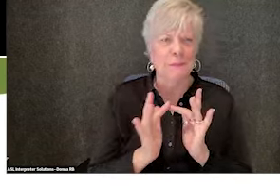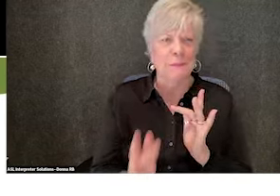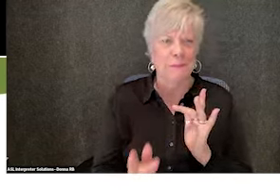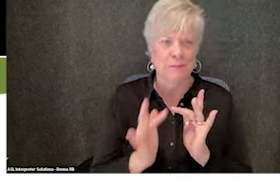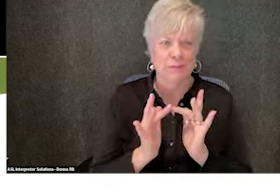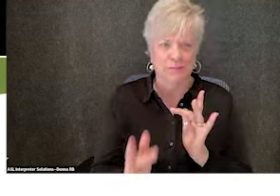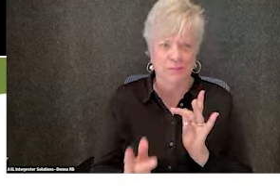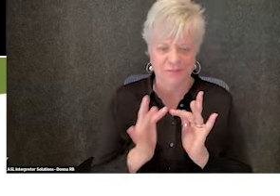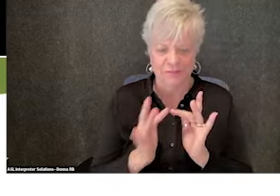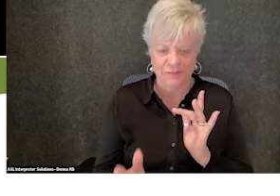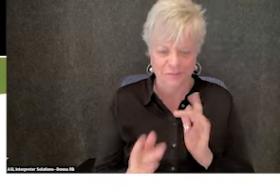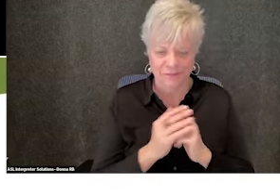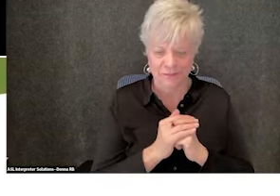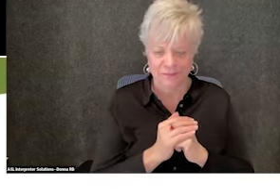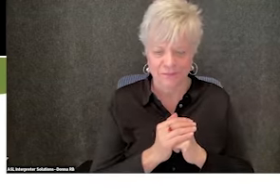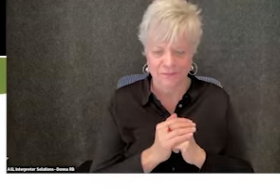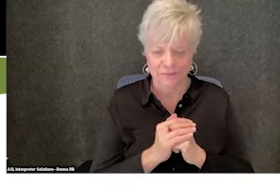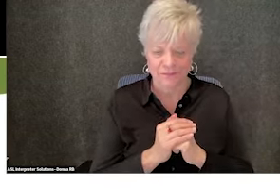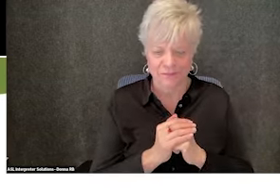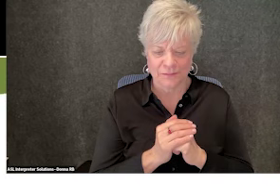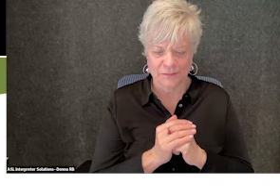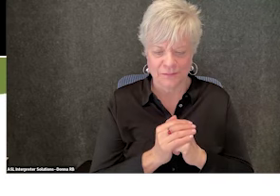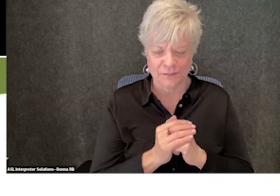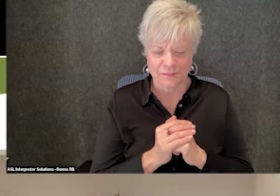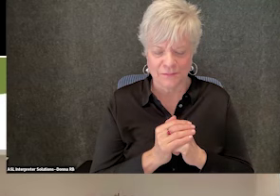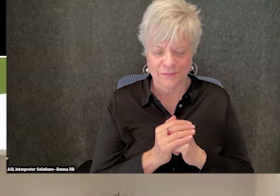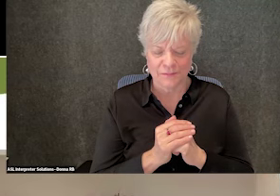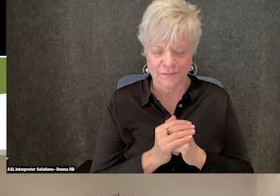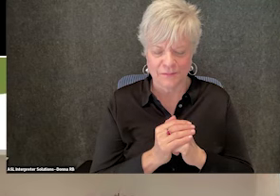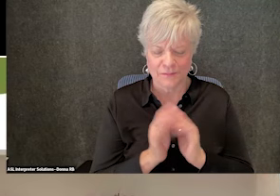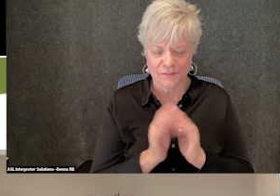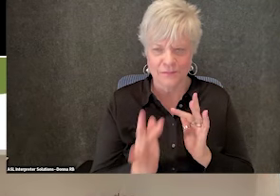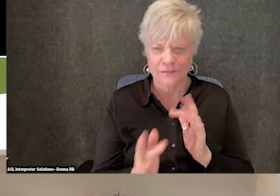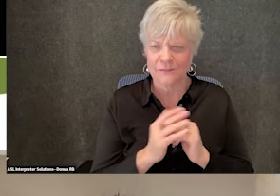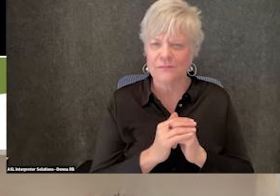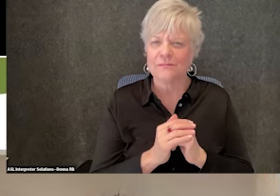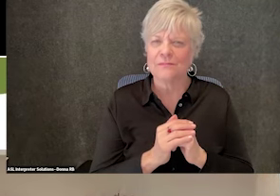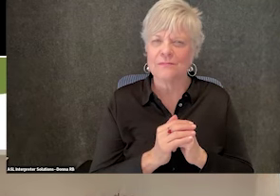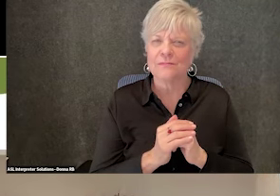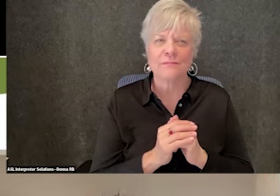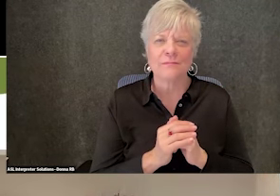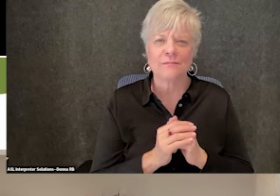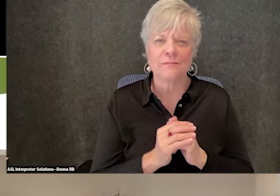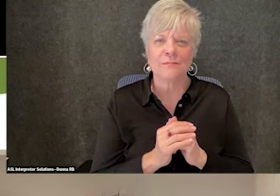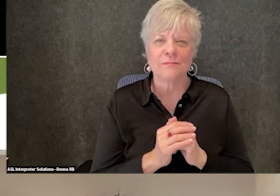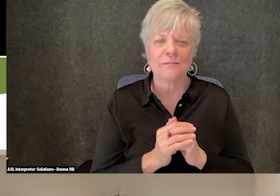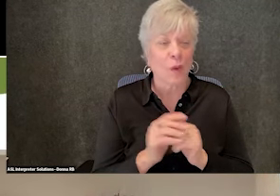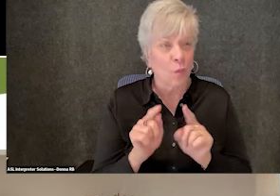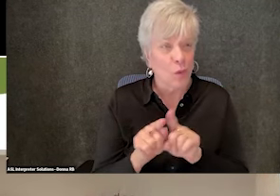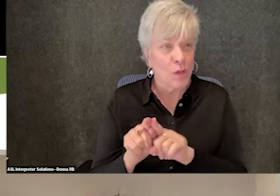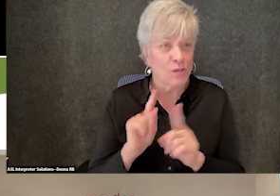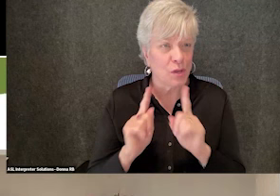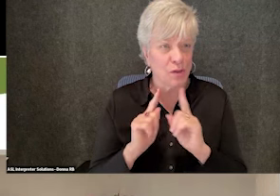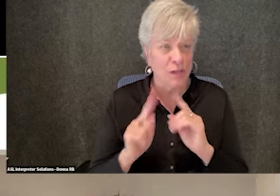También varias personas han mencionado oportunidades. Entonces, aquí son los embajadores en